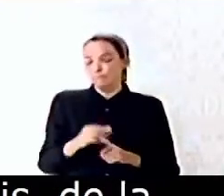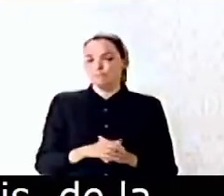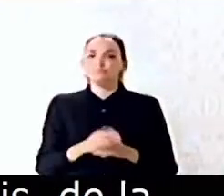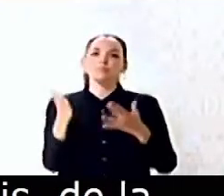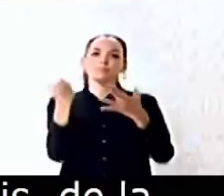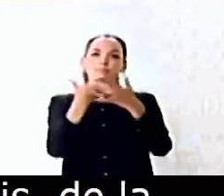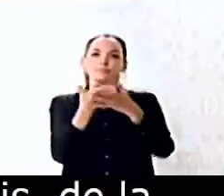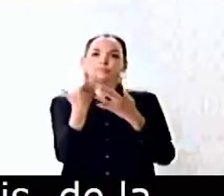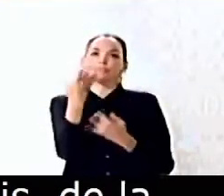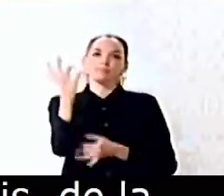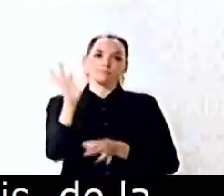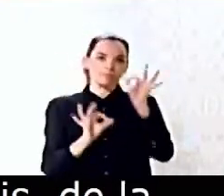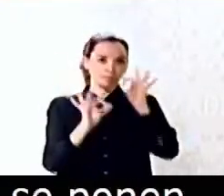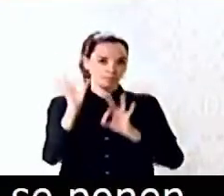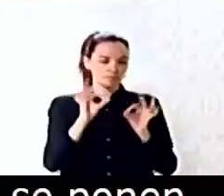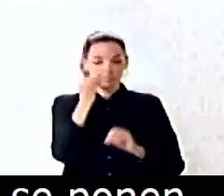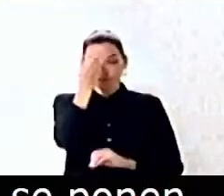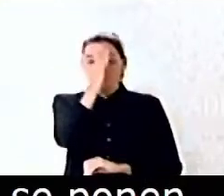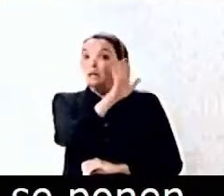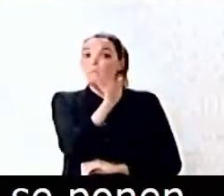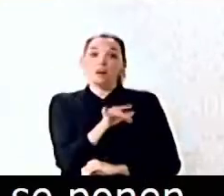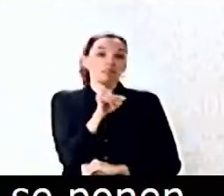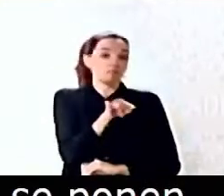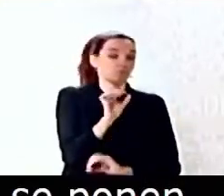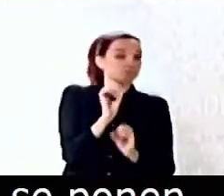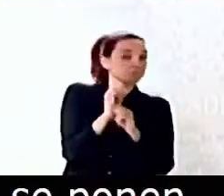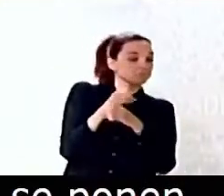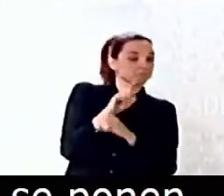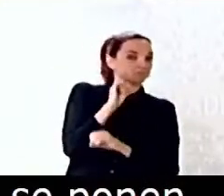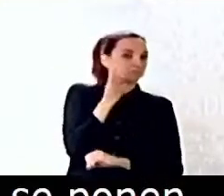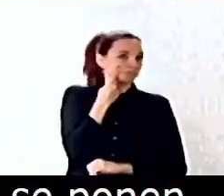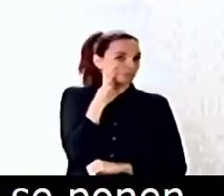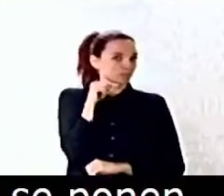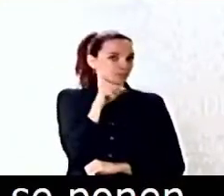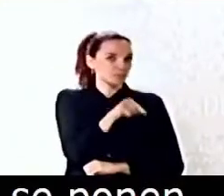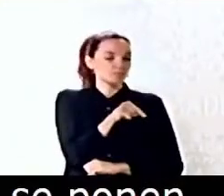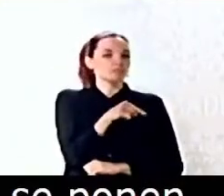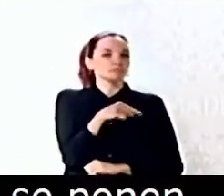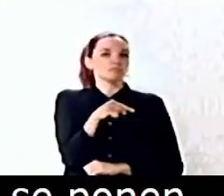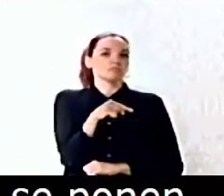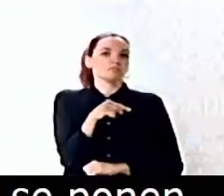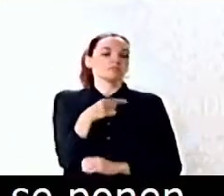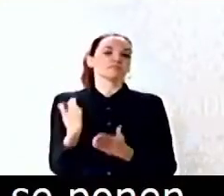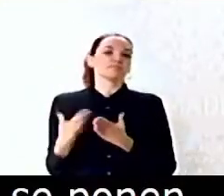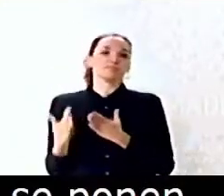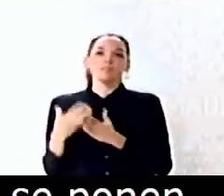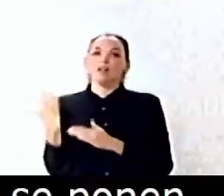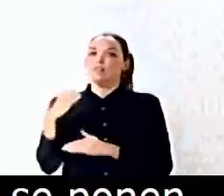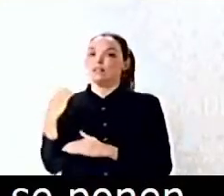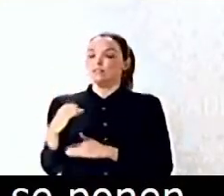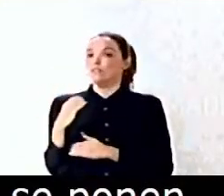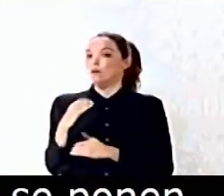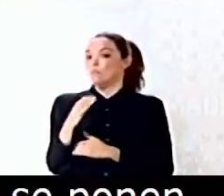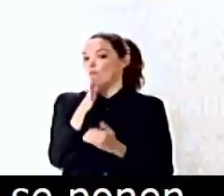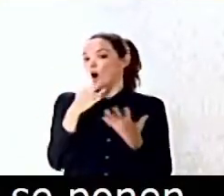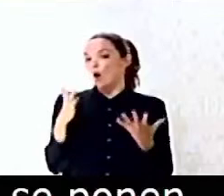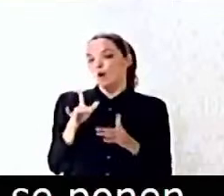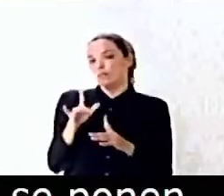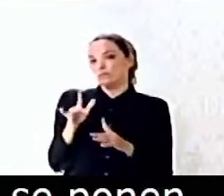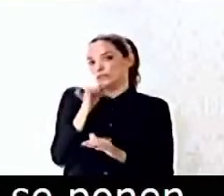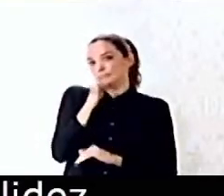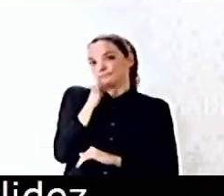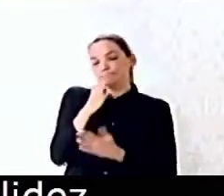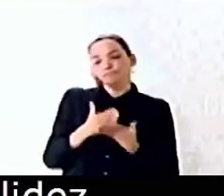50%. Esa parece que es la que tiene más solidez científica por ahora, pero lo está evaluando la